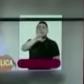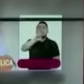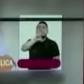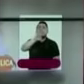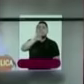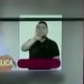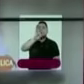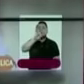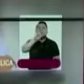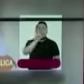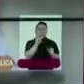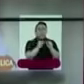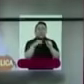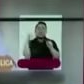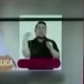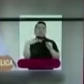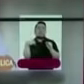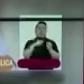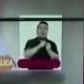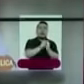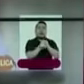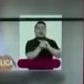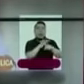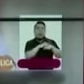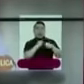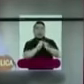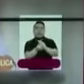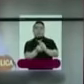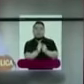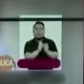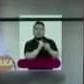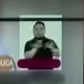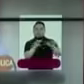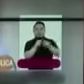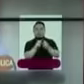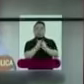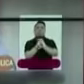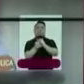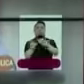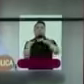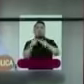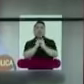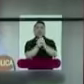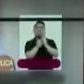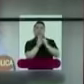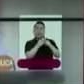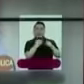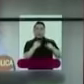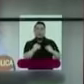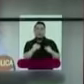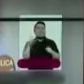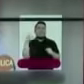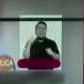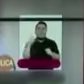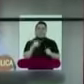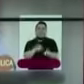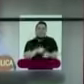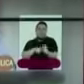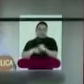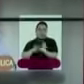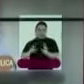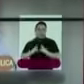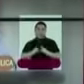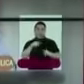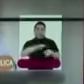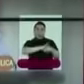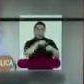madura. Si es de mayor contagio y la gente no se está cuidando, pues evidente que no hay equipo de protección